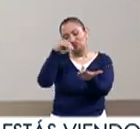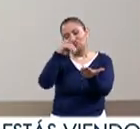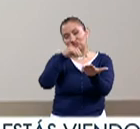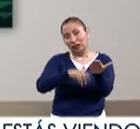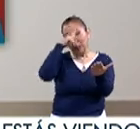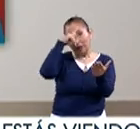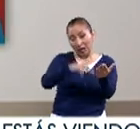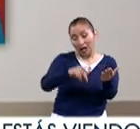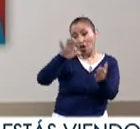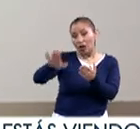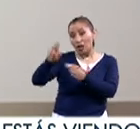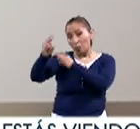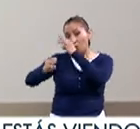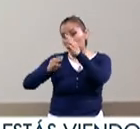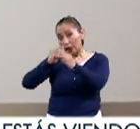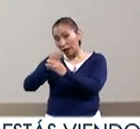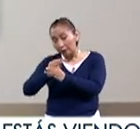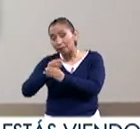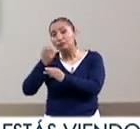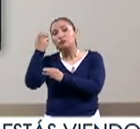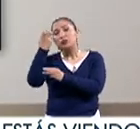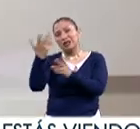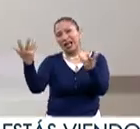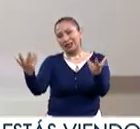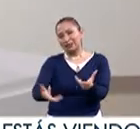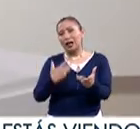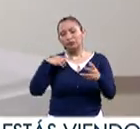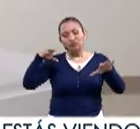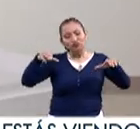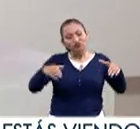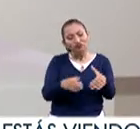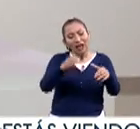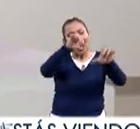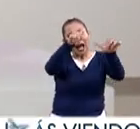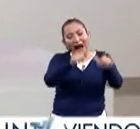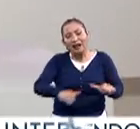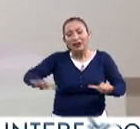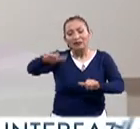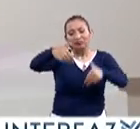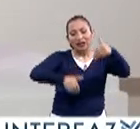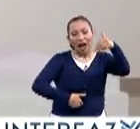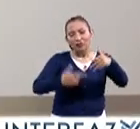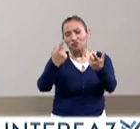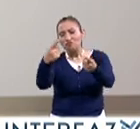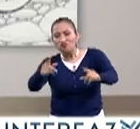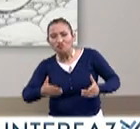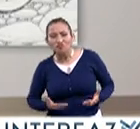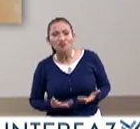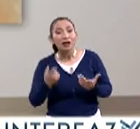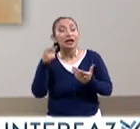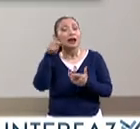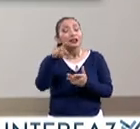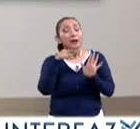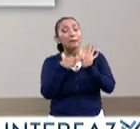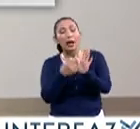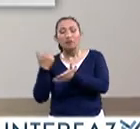tanto nacionales como mundiales. Para llevar a cabo el conjunto de las artes escénicas al público, se